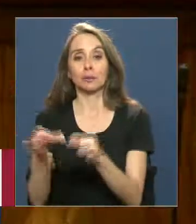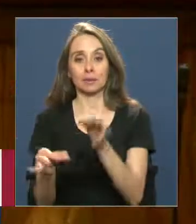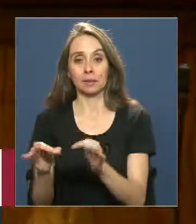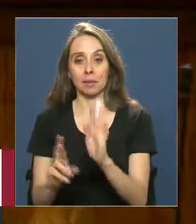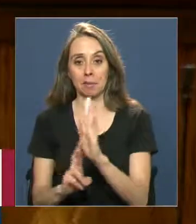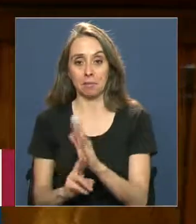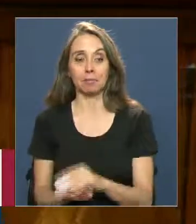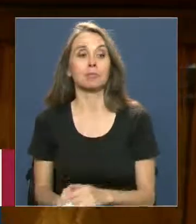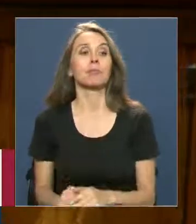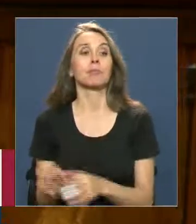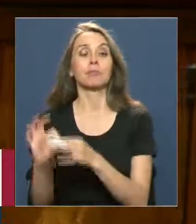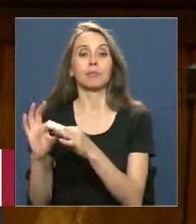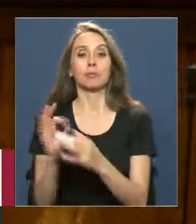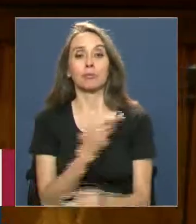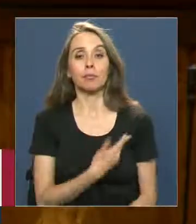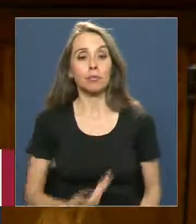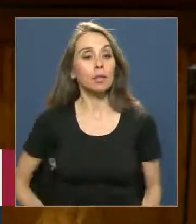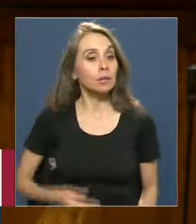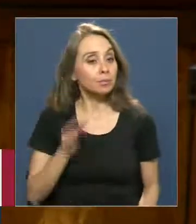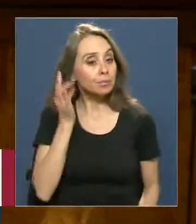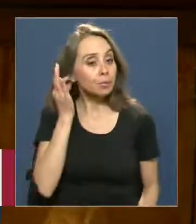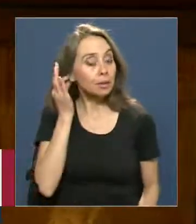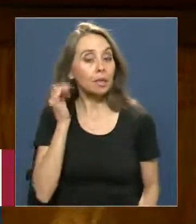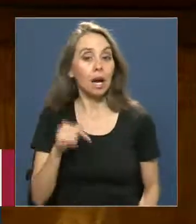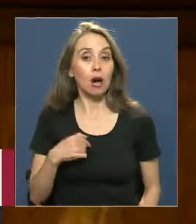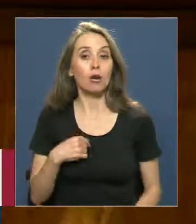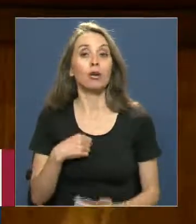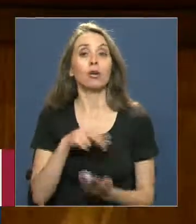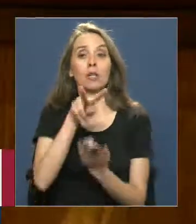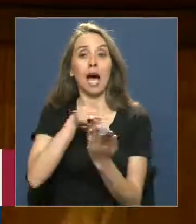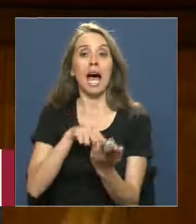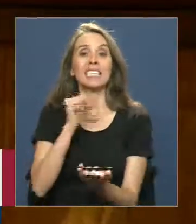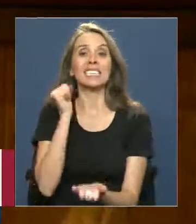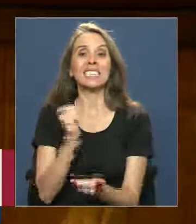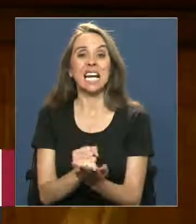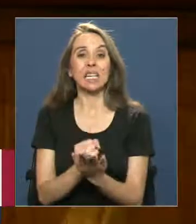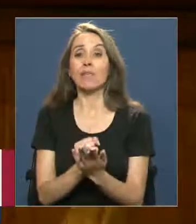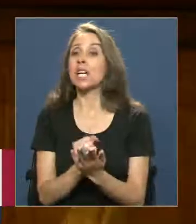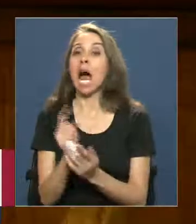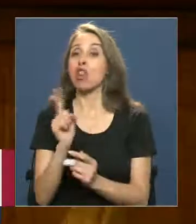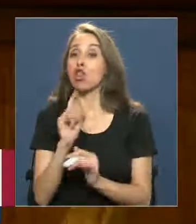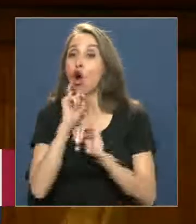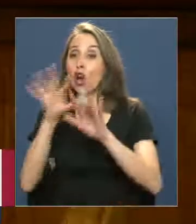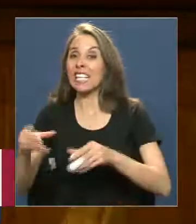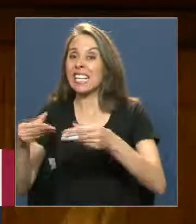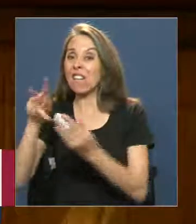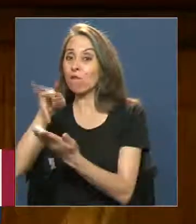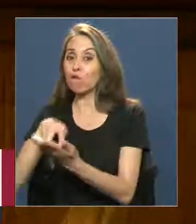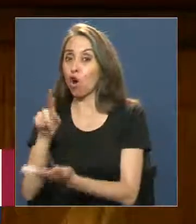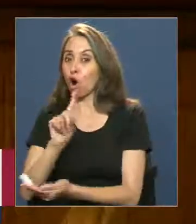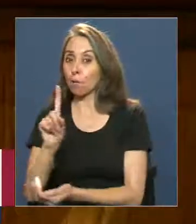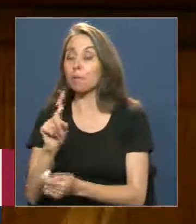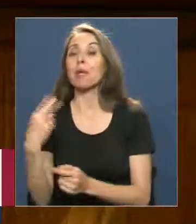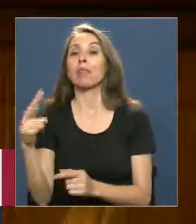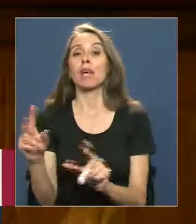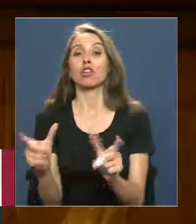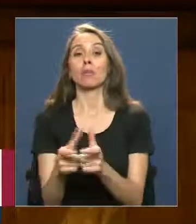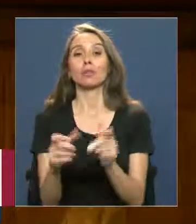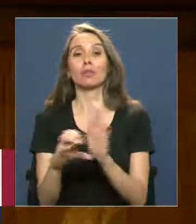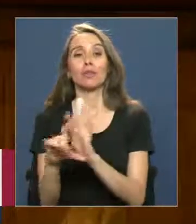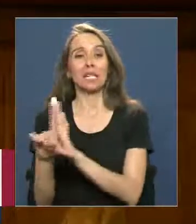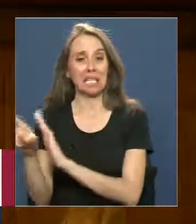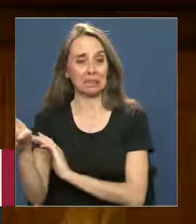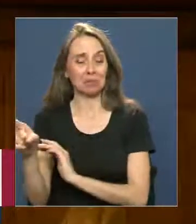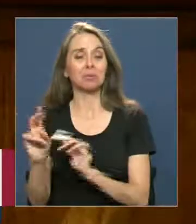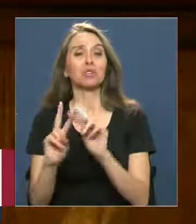Gracias, presidenta. Procedo a rendir el certificado, no así el informe de la Comisión de Constitución respecto al